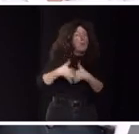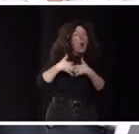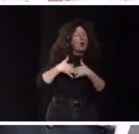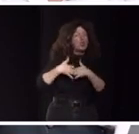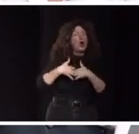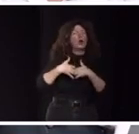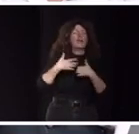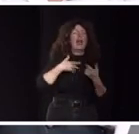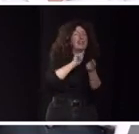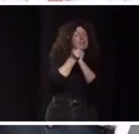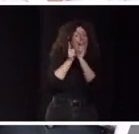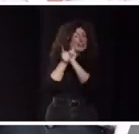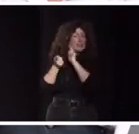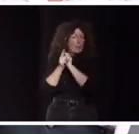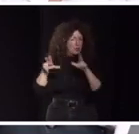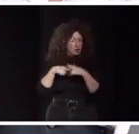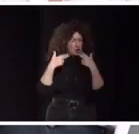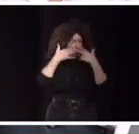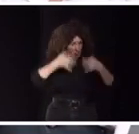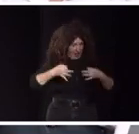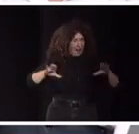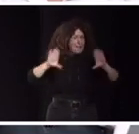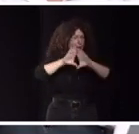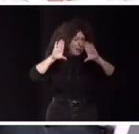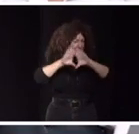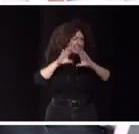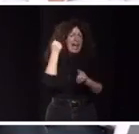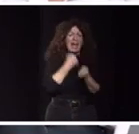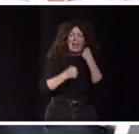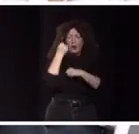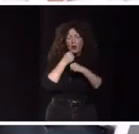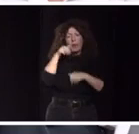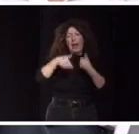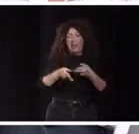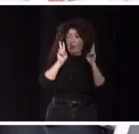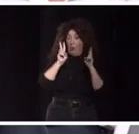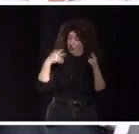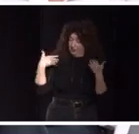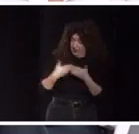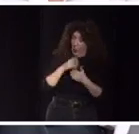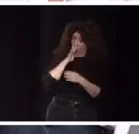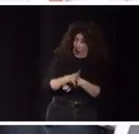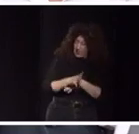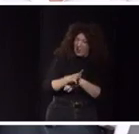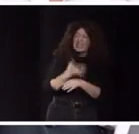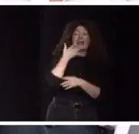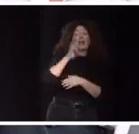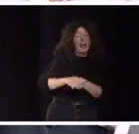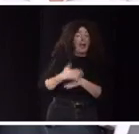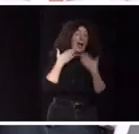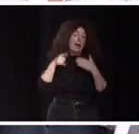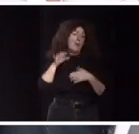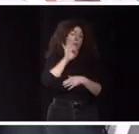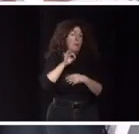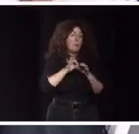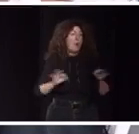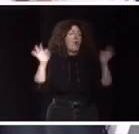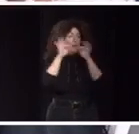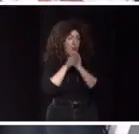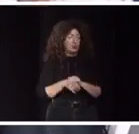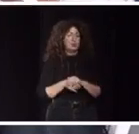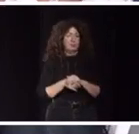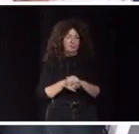principales transformaciones sociales, feministas, económicas, democráticas en esta legislatura ha sido Podemos.